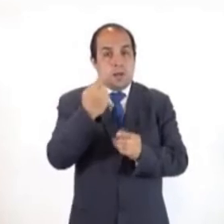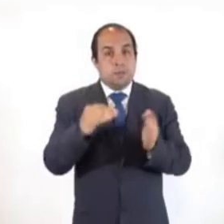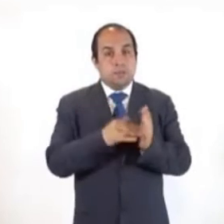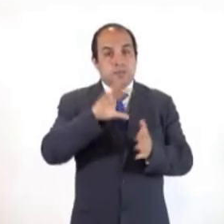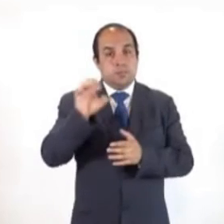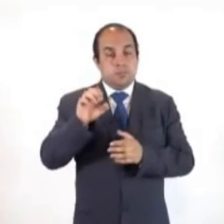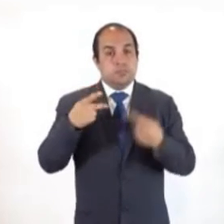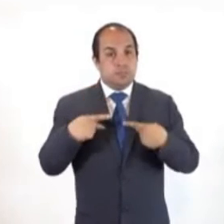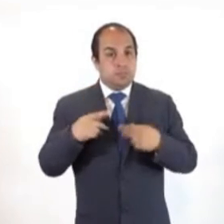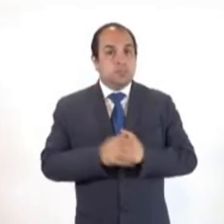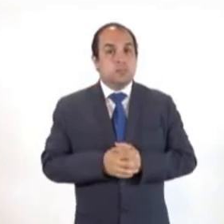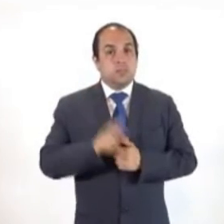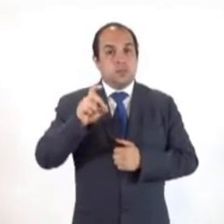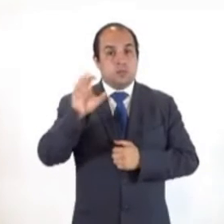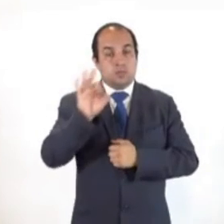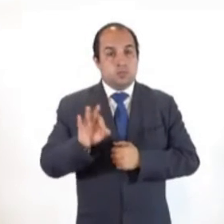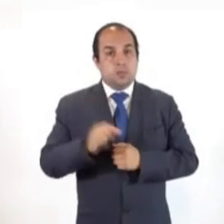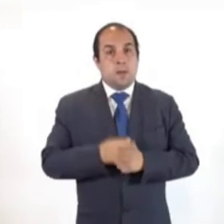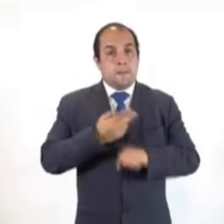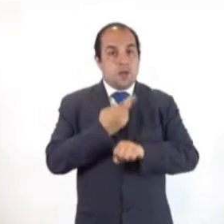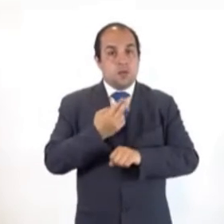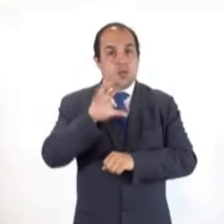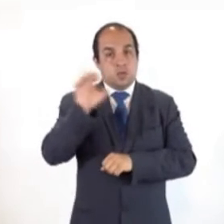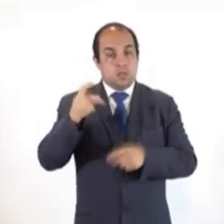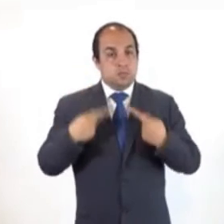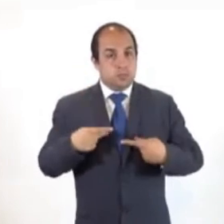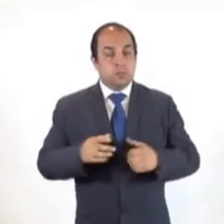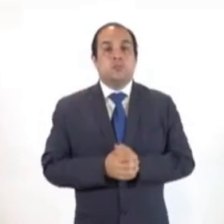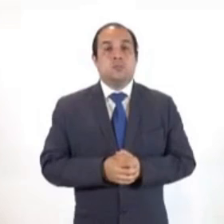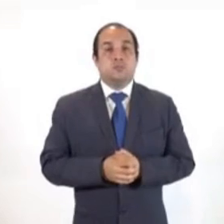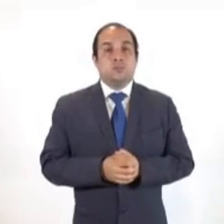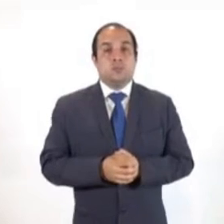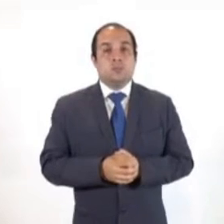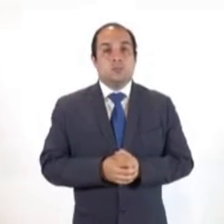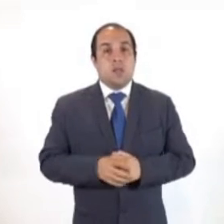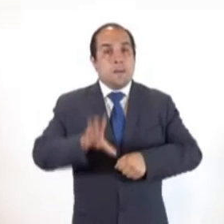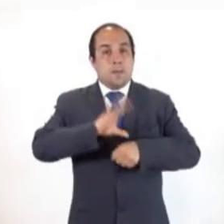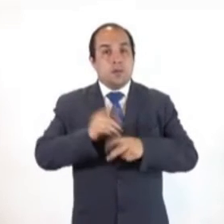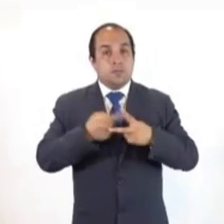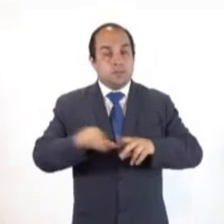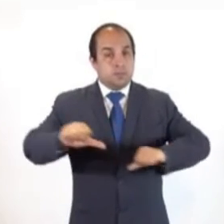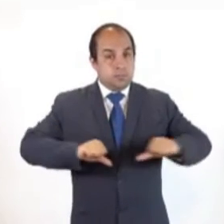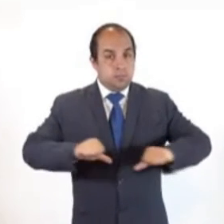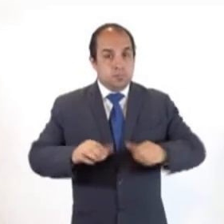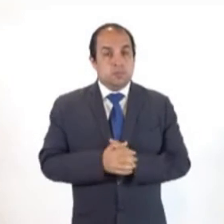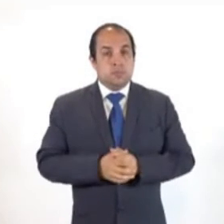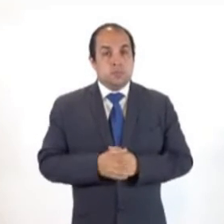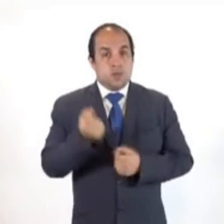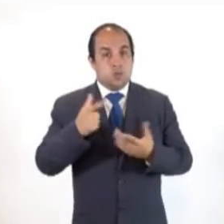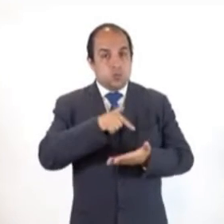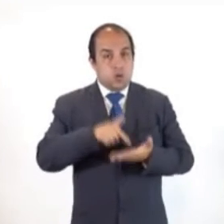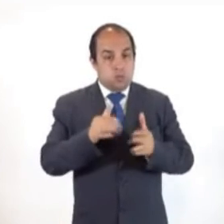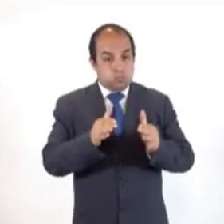asistentes, 30%, si es mayor, 500 personas. Esto permite pues iniciar actividades, por supuesto, en algunos aforos